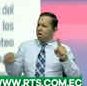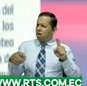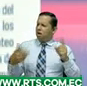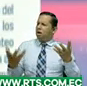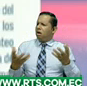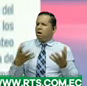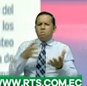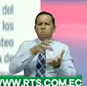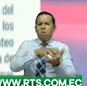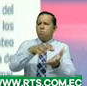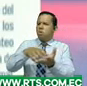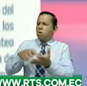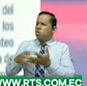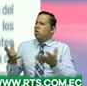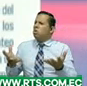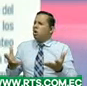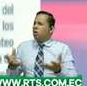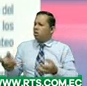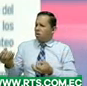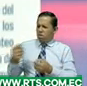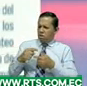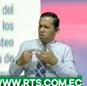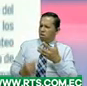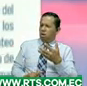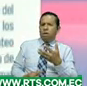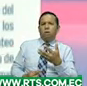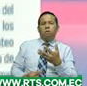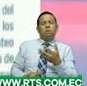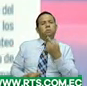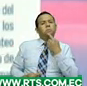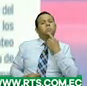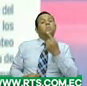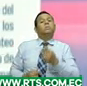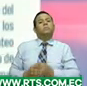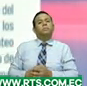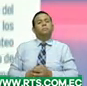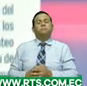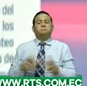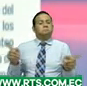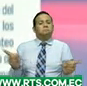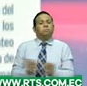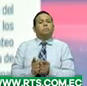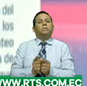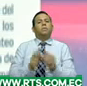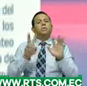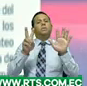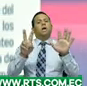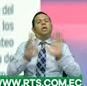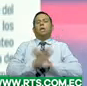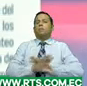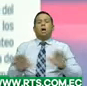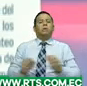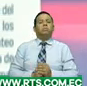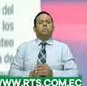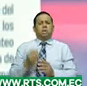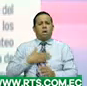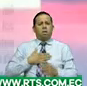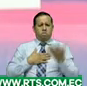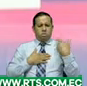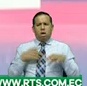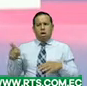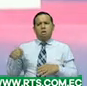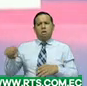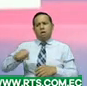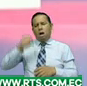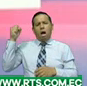el reconteo de votos, opinó que la revisión se constriña a 7 provincias, pues las 9 restantes ganó ampliamente Pérez. Lasso pide al